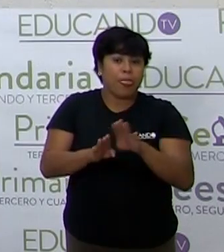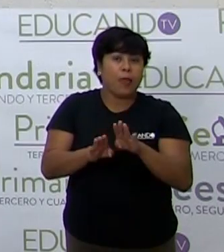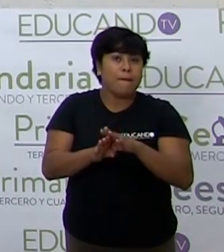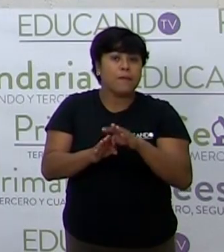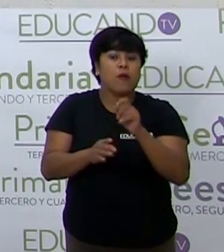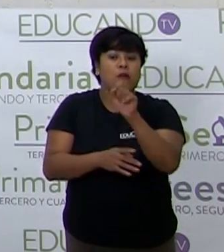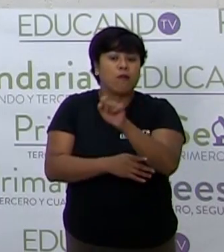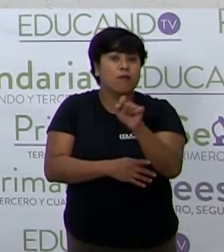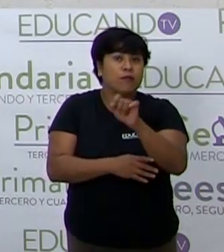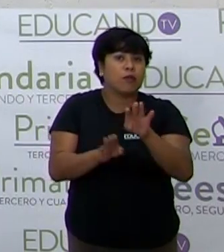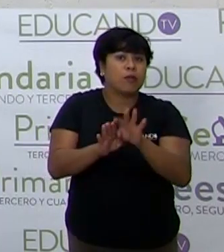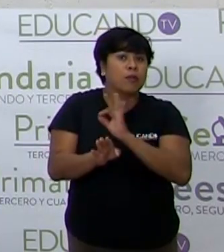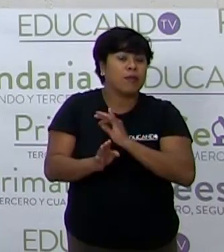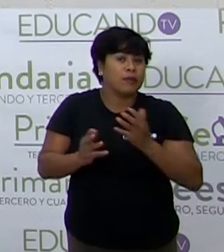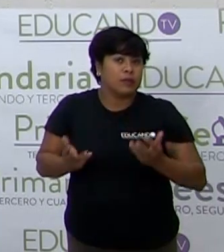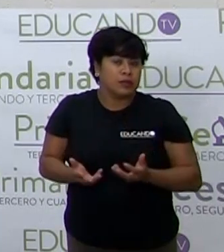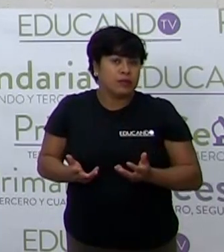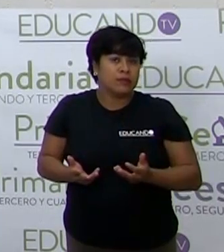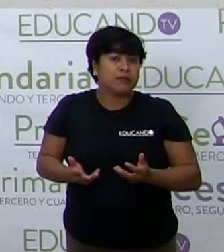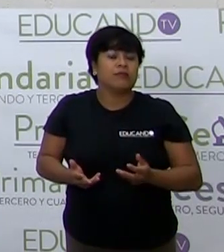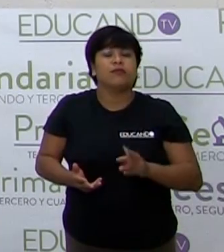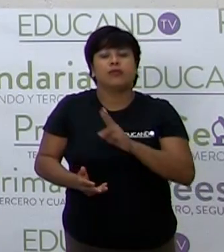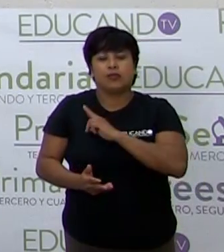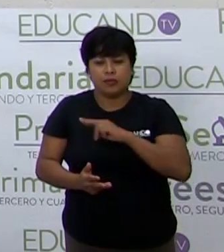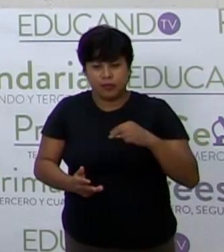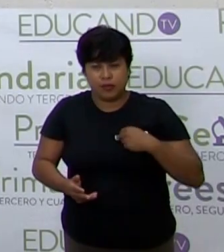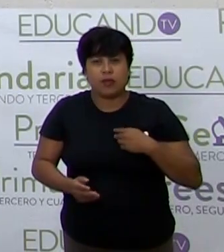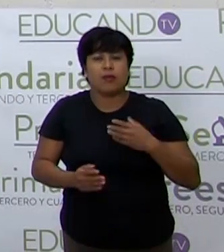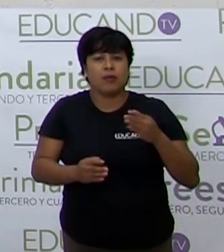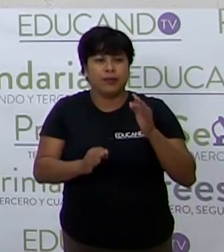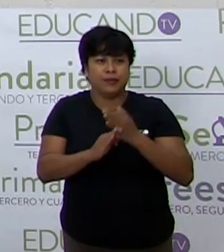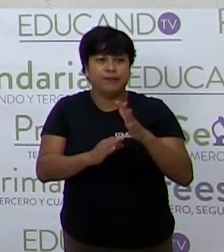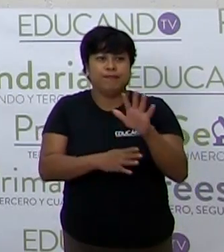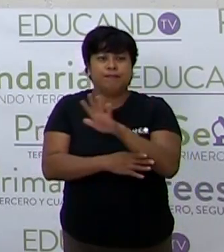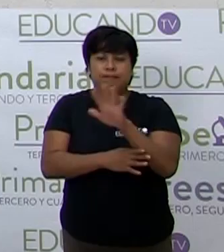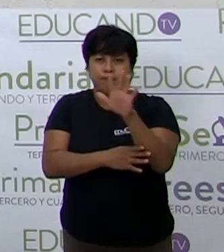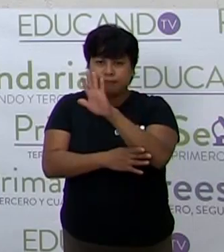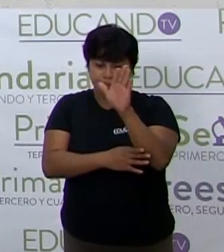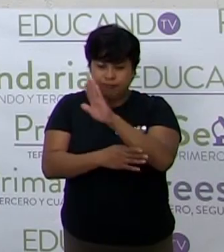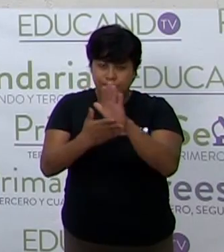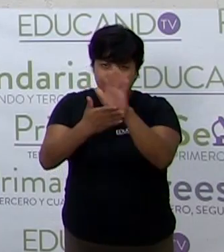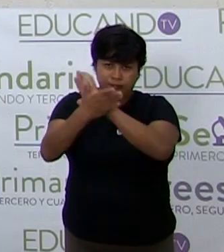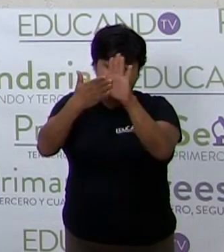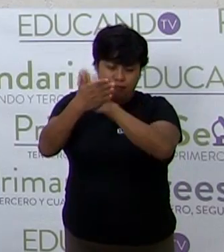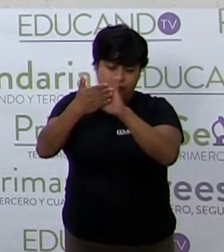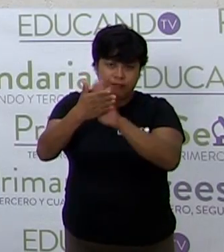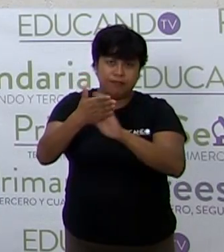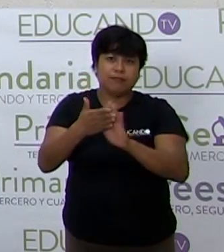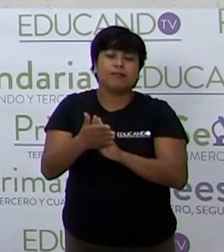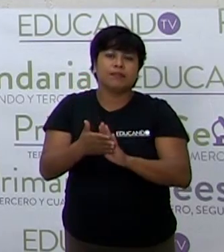fórmula, ¿cómo lo podemos hacer? Vamos adelante. Voy a borrar estos datos que pusimos acá.